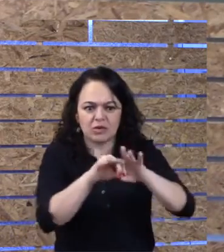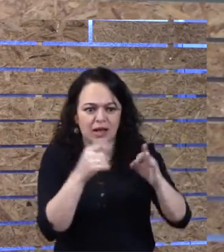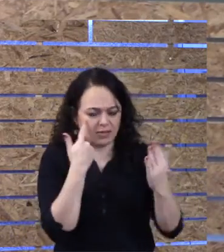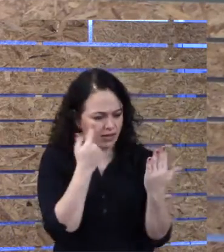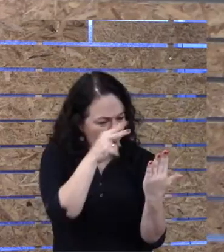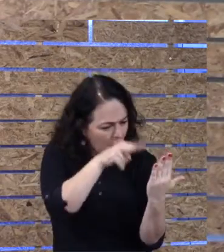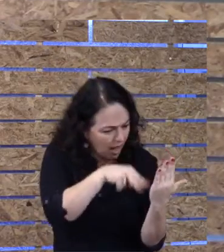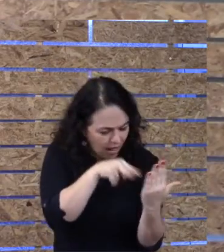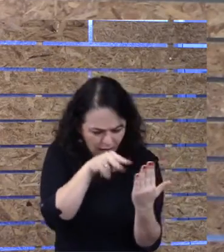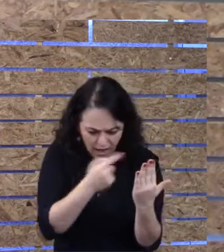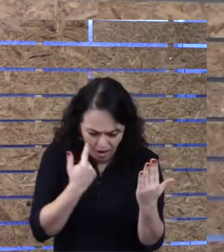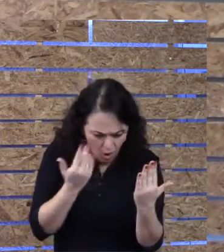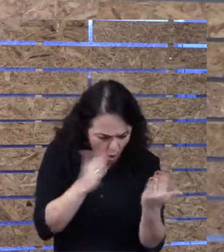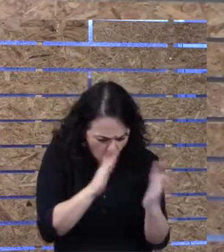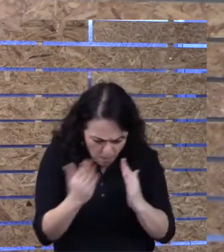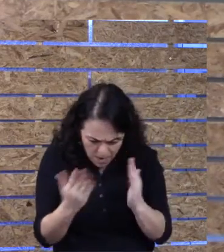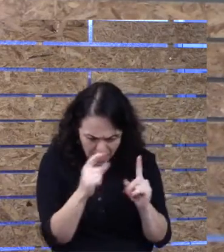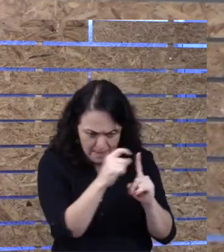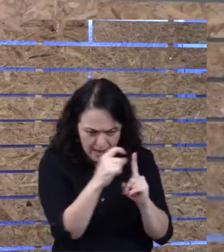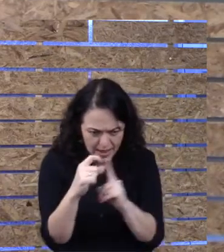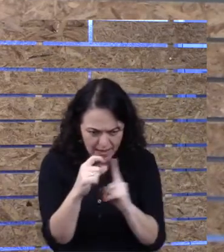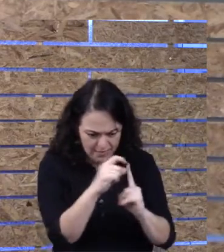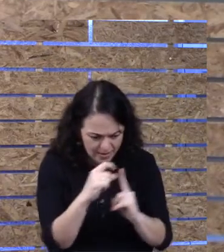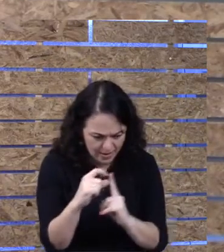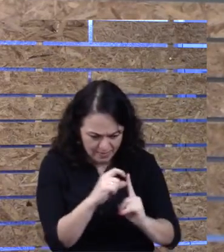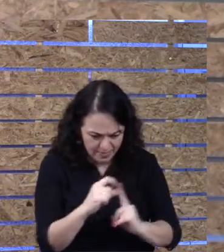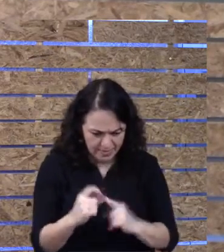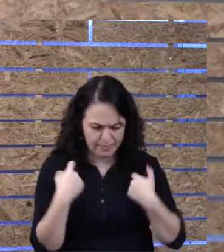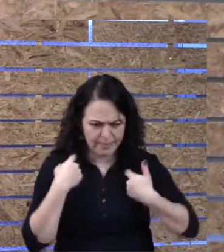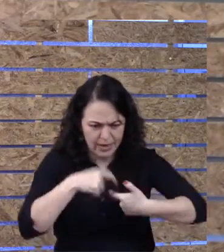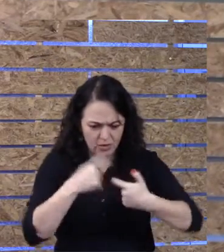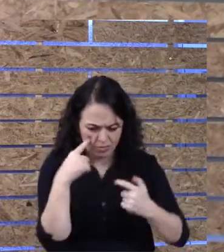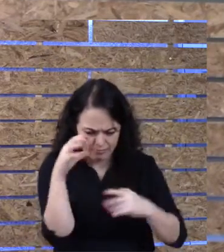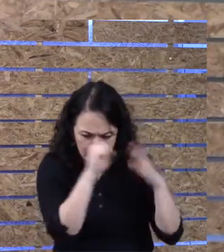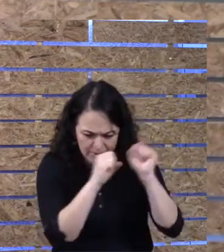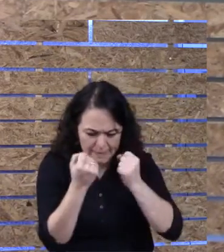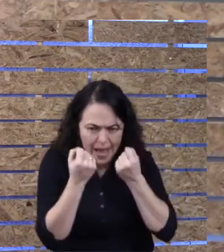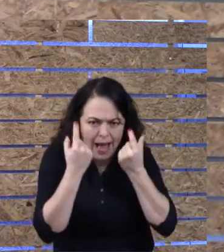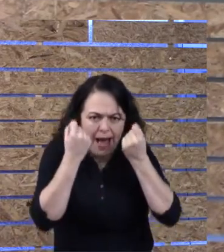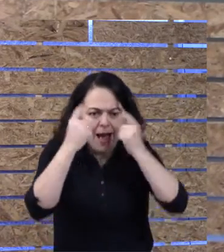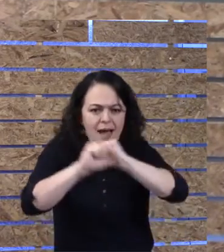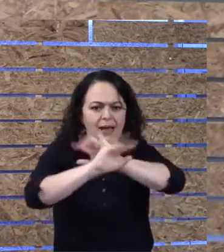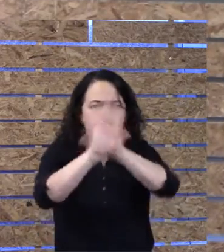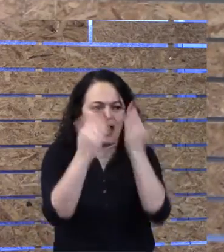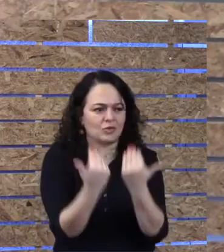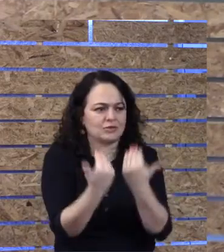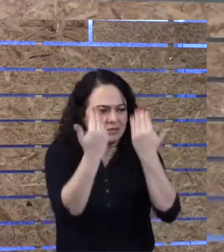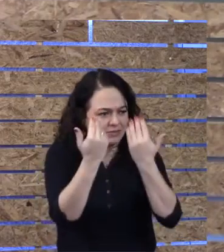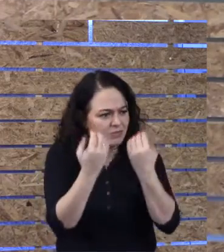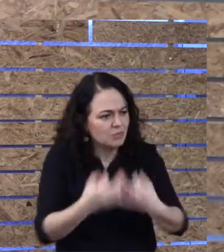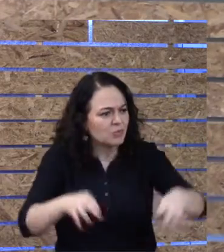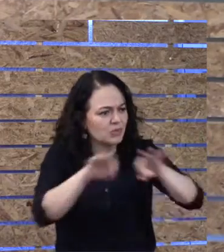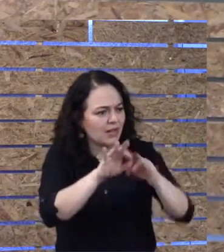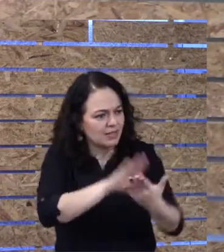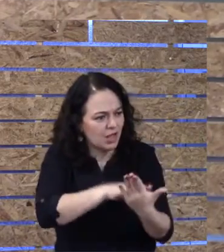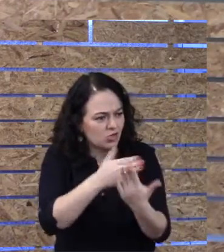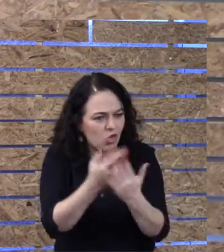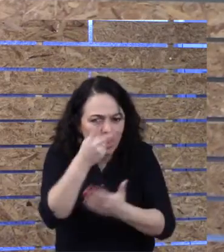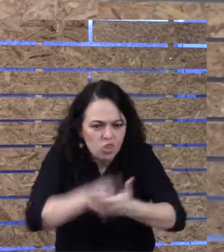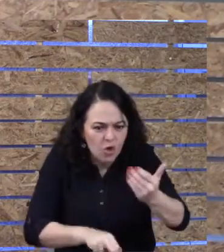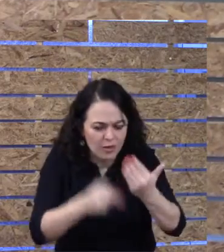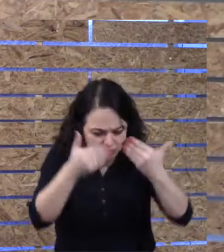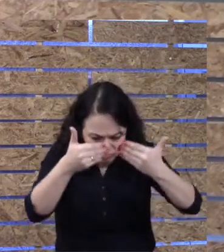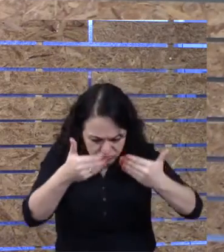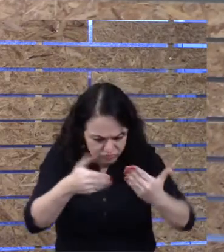ambas traducciones y comprender un poco más leyendo en dos traducciones, que además es un excelente